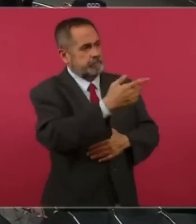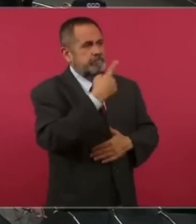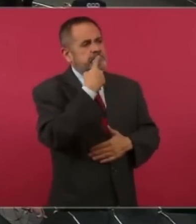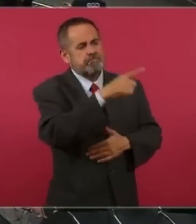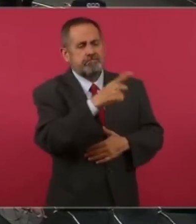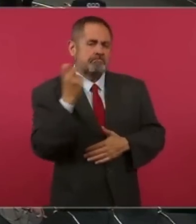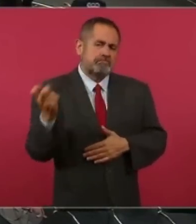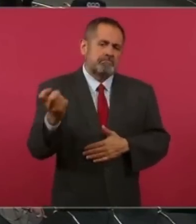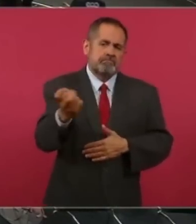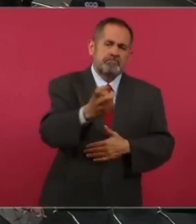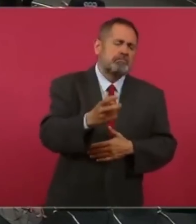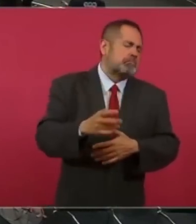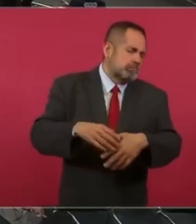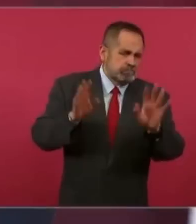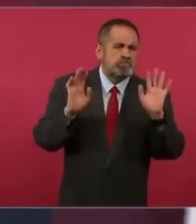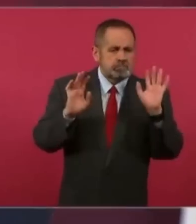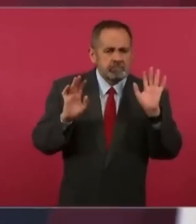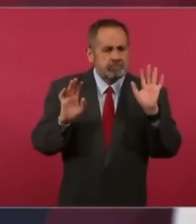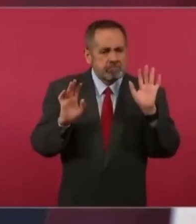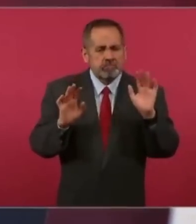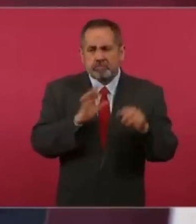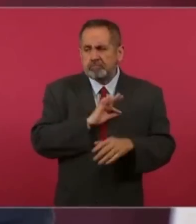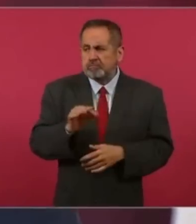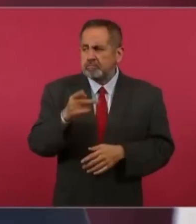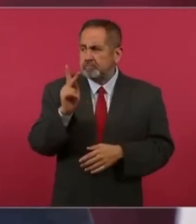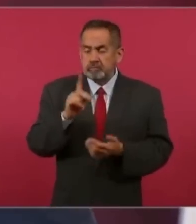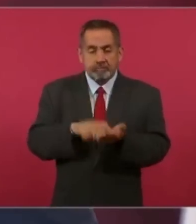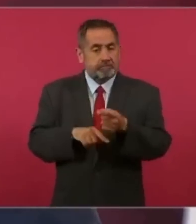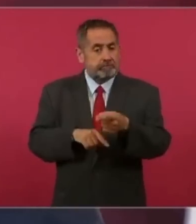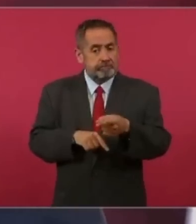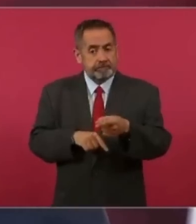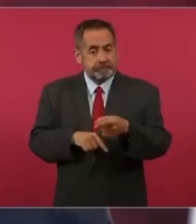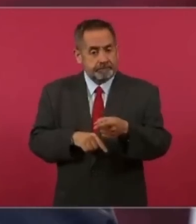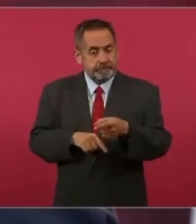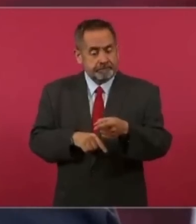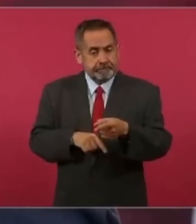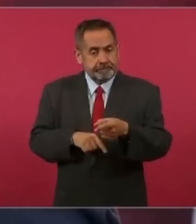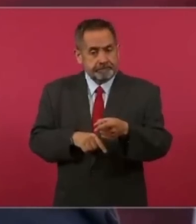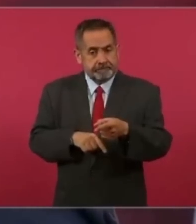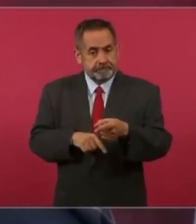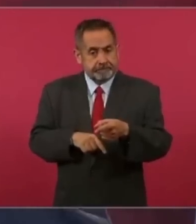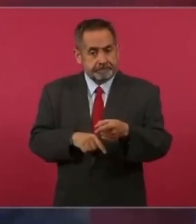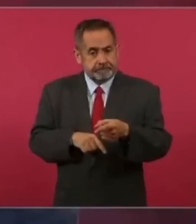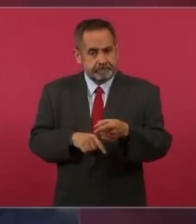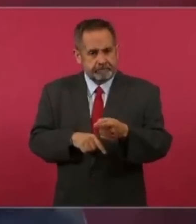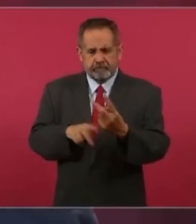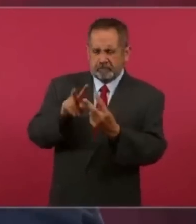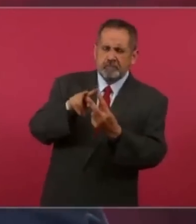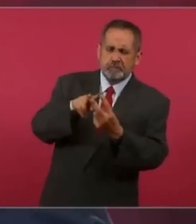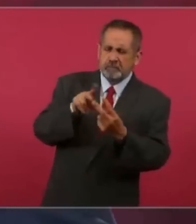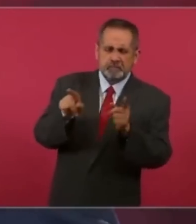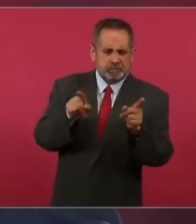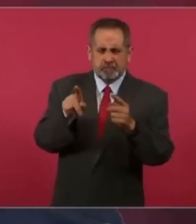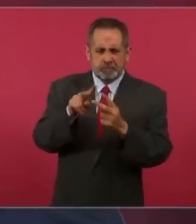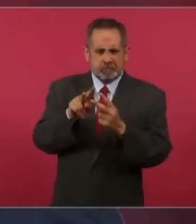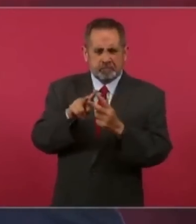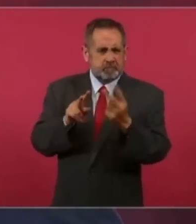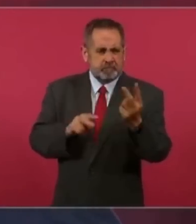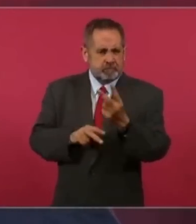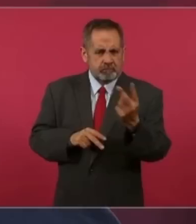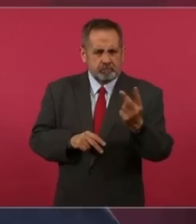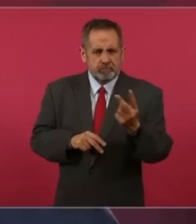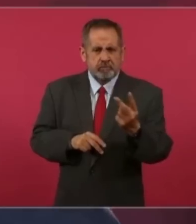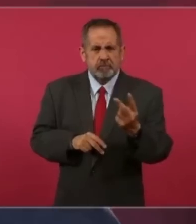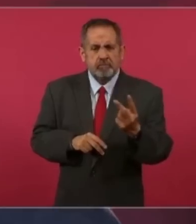denuncias, pero en el caso de, en los dos casos,